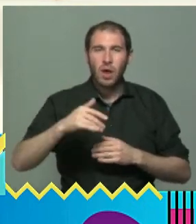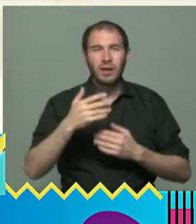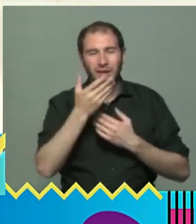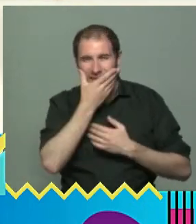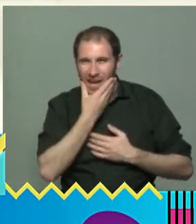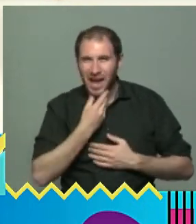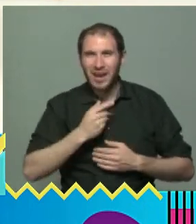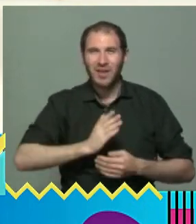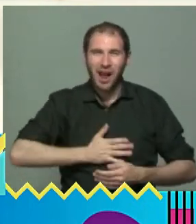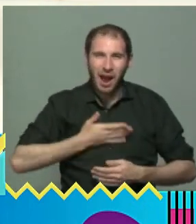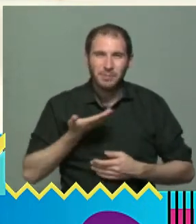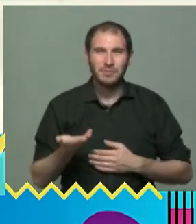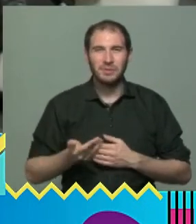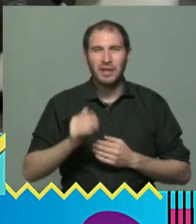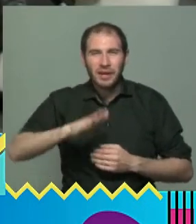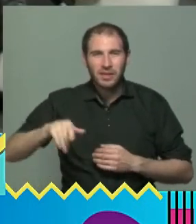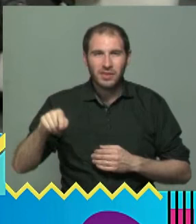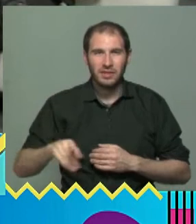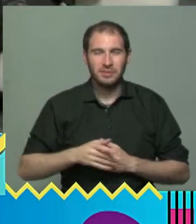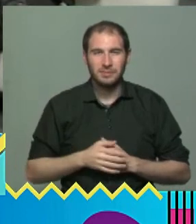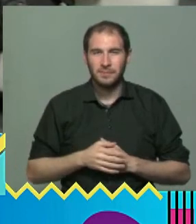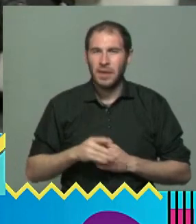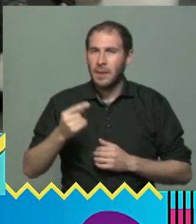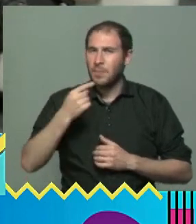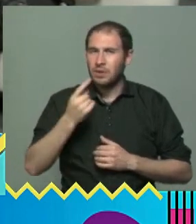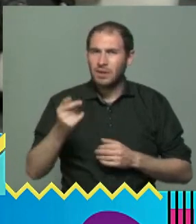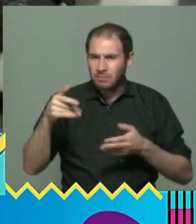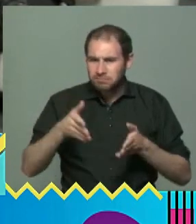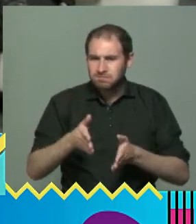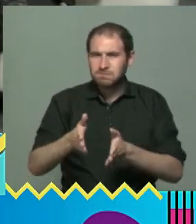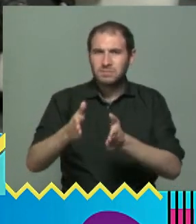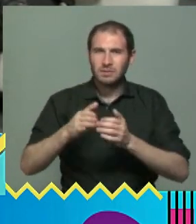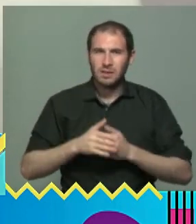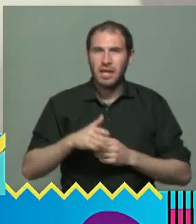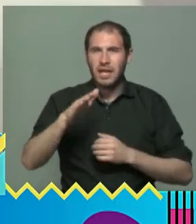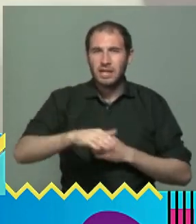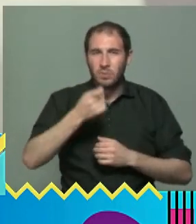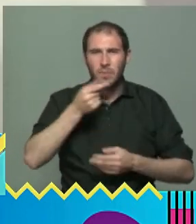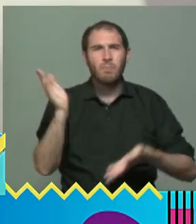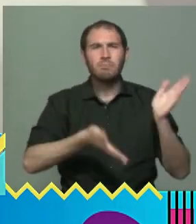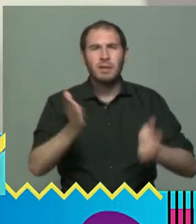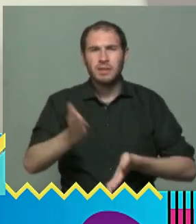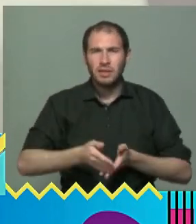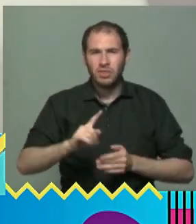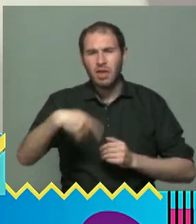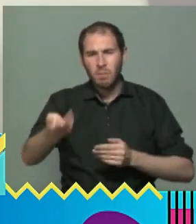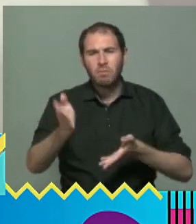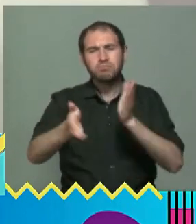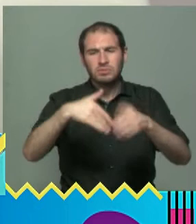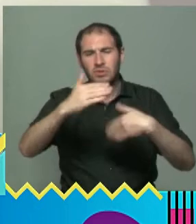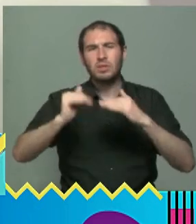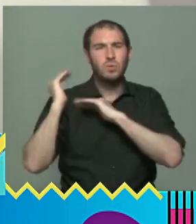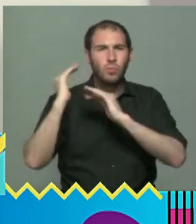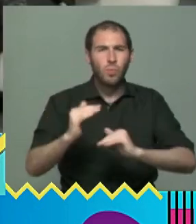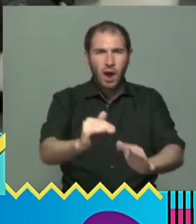cálido y amoroso al niño. Ahora, ¿hay una tendencia de que el niño que haya sido maltratado ejerza maltrato después de